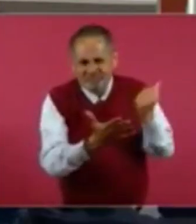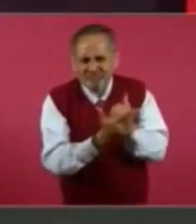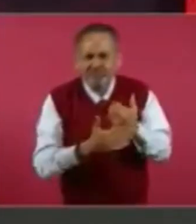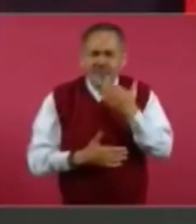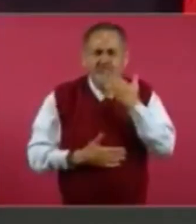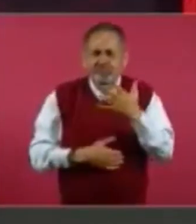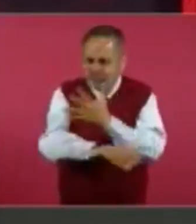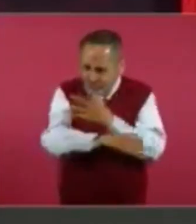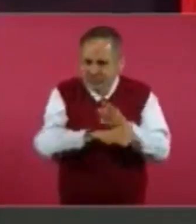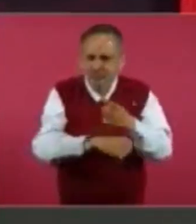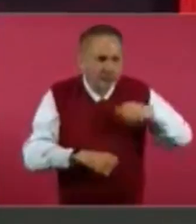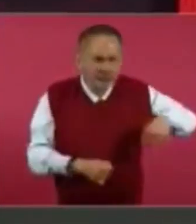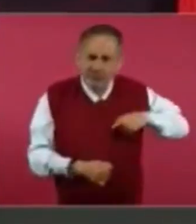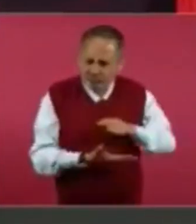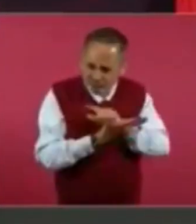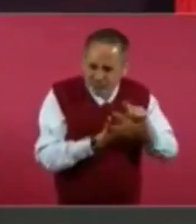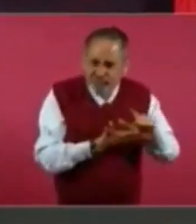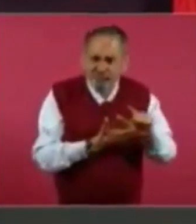lid.